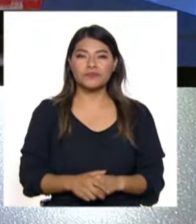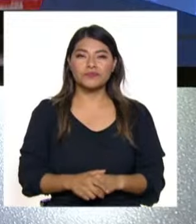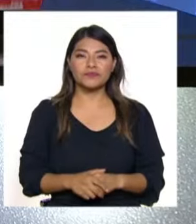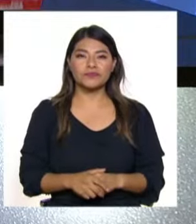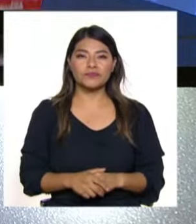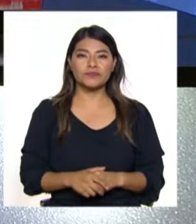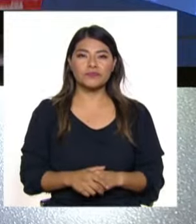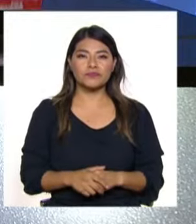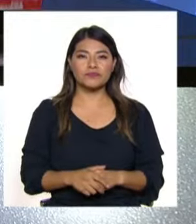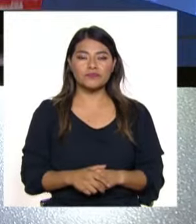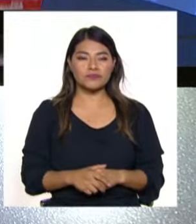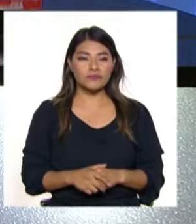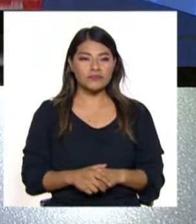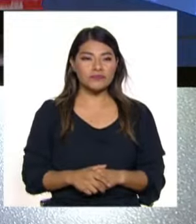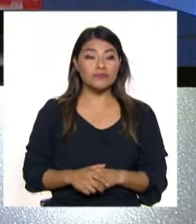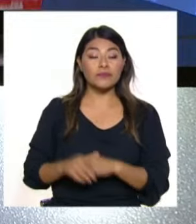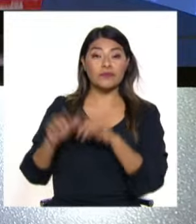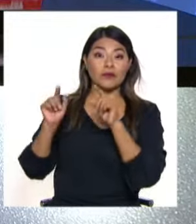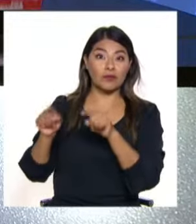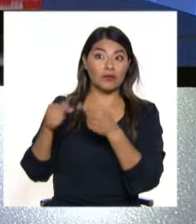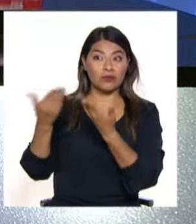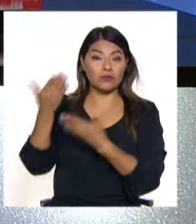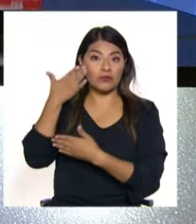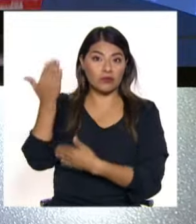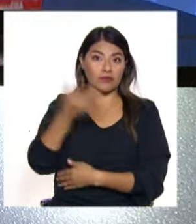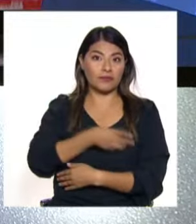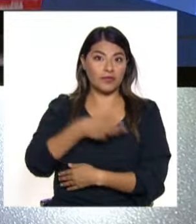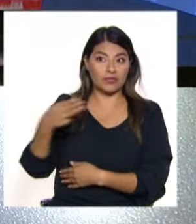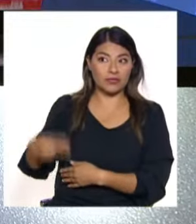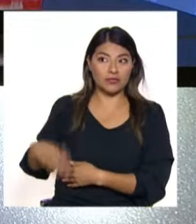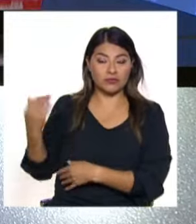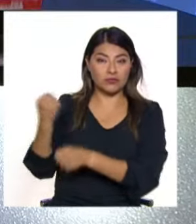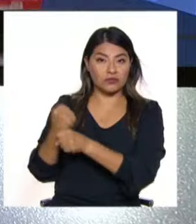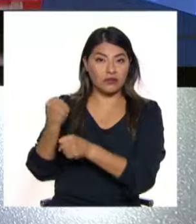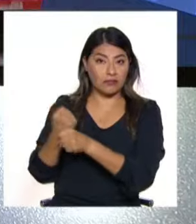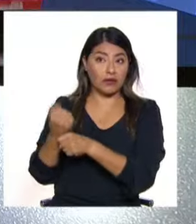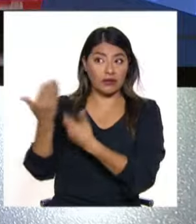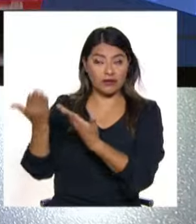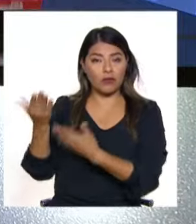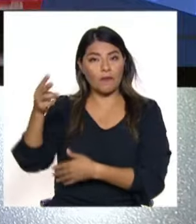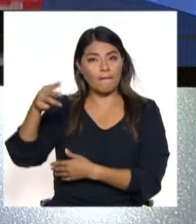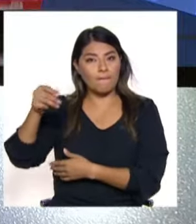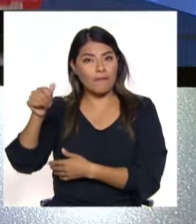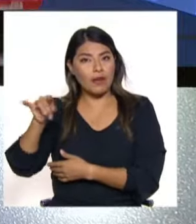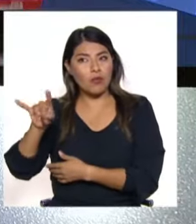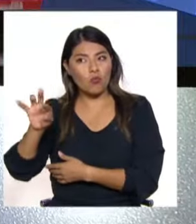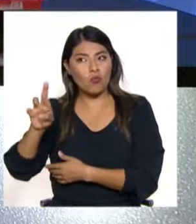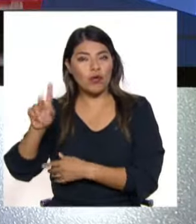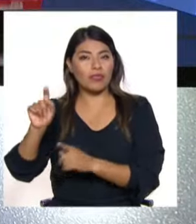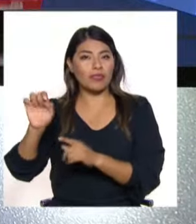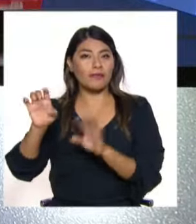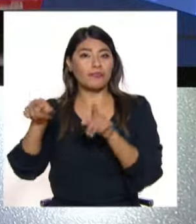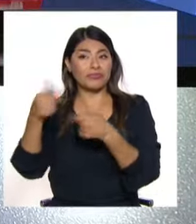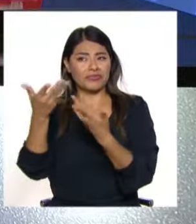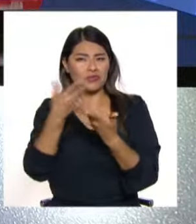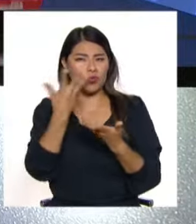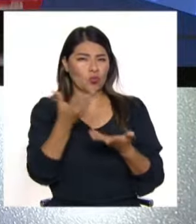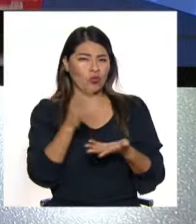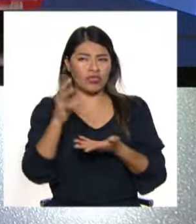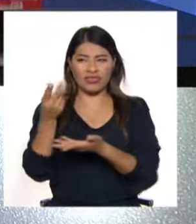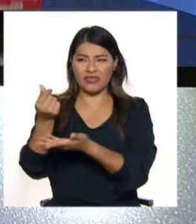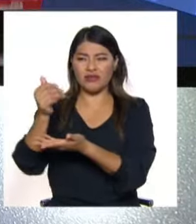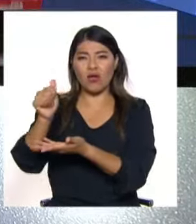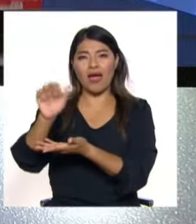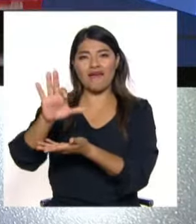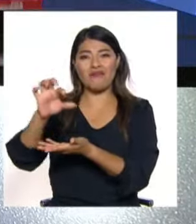una reforma del sistema previsional es lo que plantea el ministro de Trabajo, Daniel Maurate, al cuestionar un eventual retiro de las AFP. De otro lado,